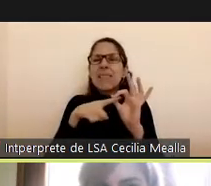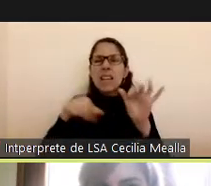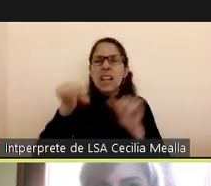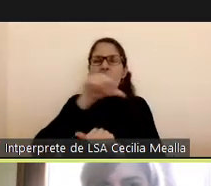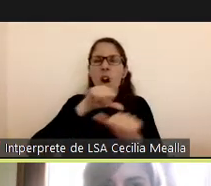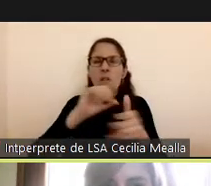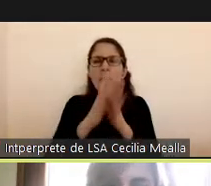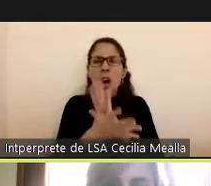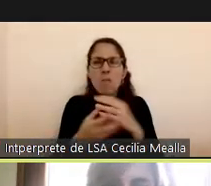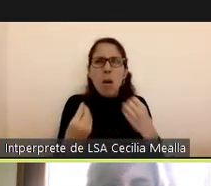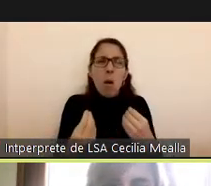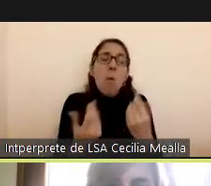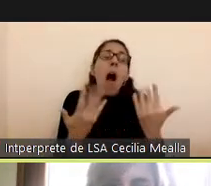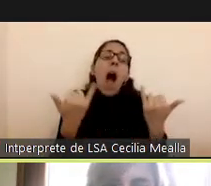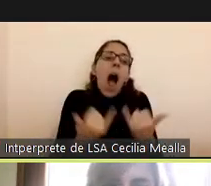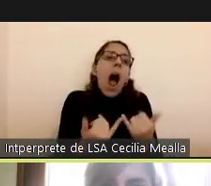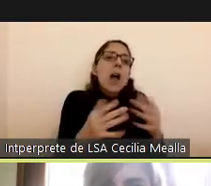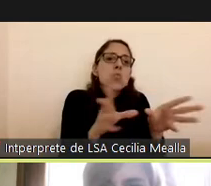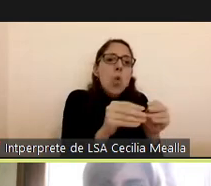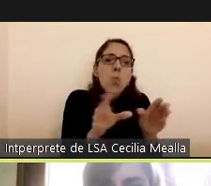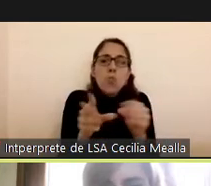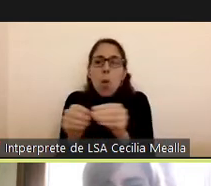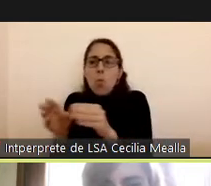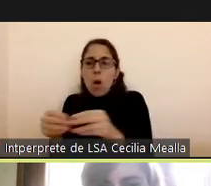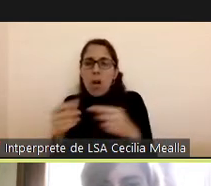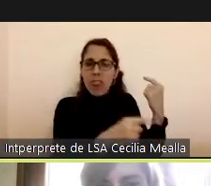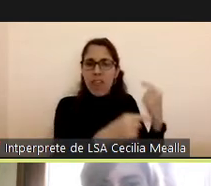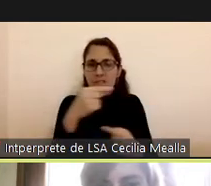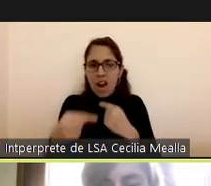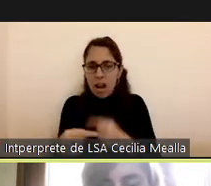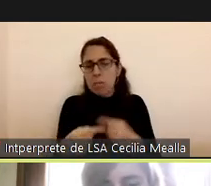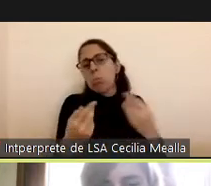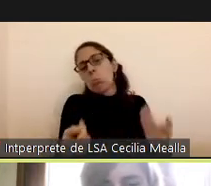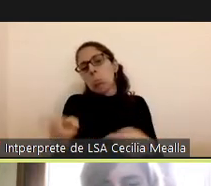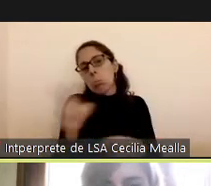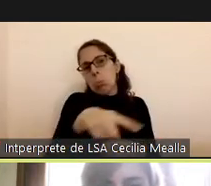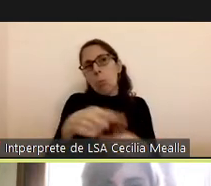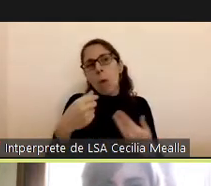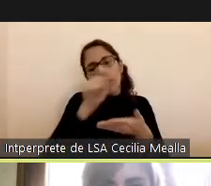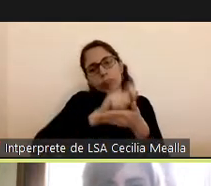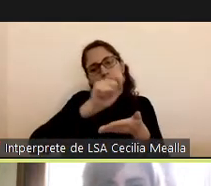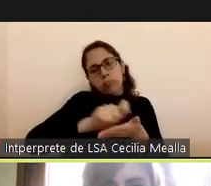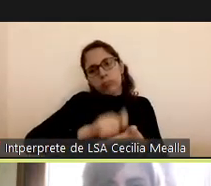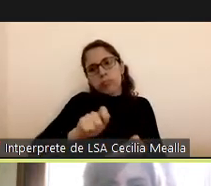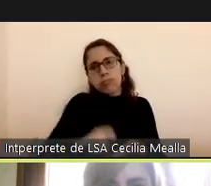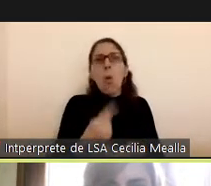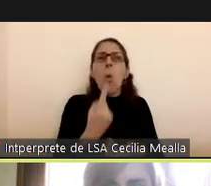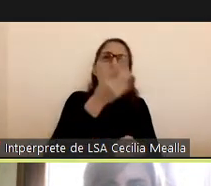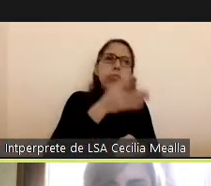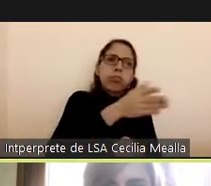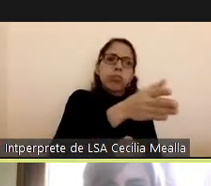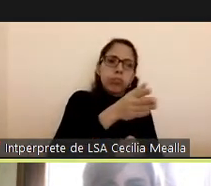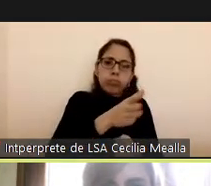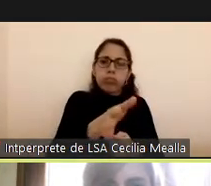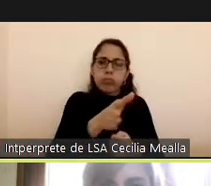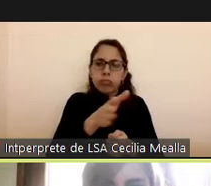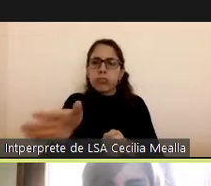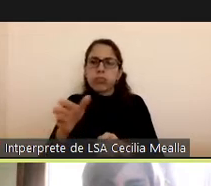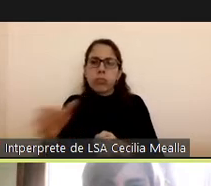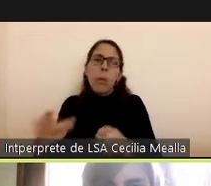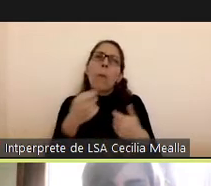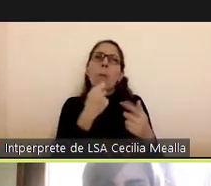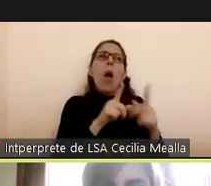inclusiones, ¿sí? Pero bueno, ponen entonces inclusiones ¿no? De lípidos,